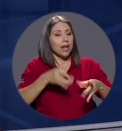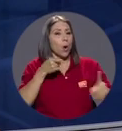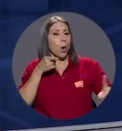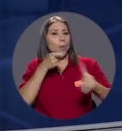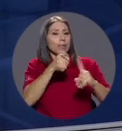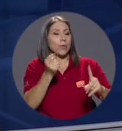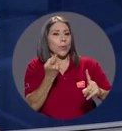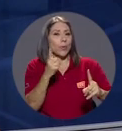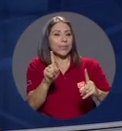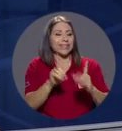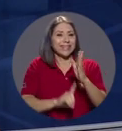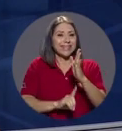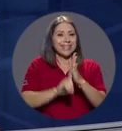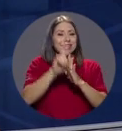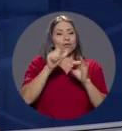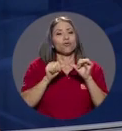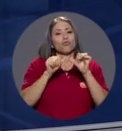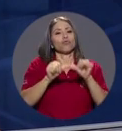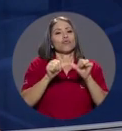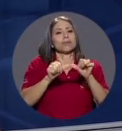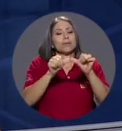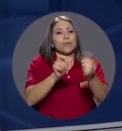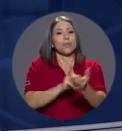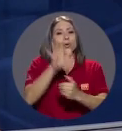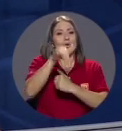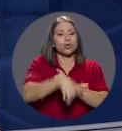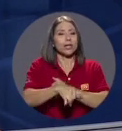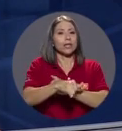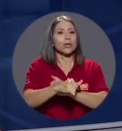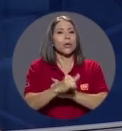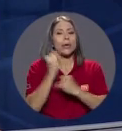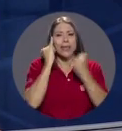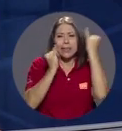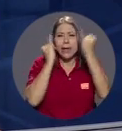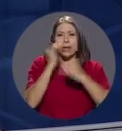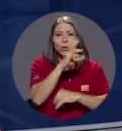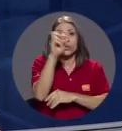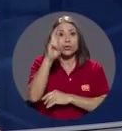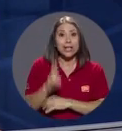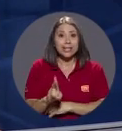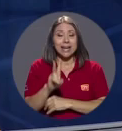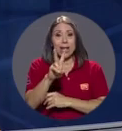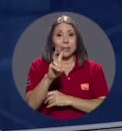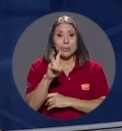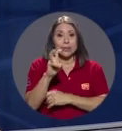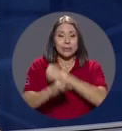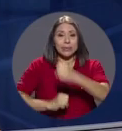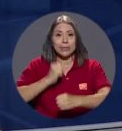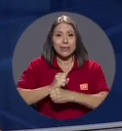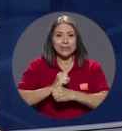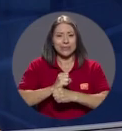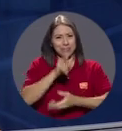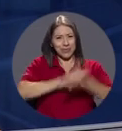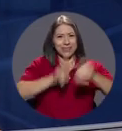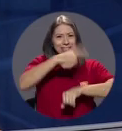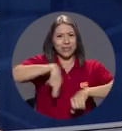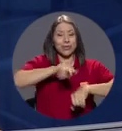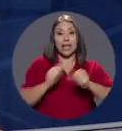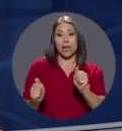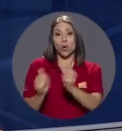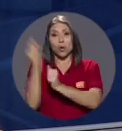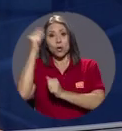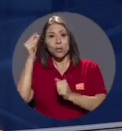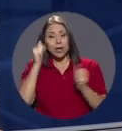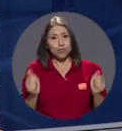el Objetivo 11 de Desarrollo Sostenible del proyecto y diario Costa Rica Bicentenaria que realiza la Universidad